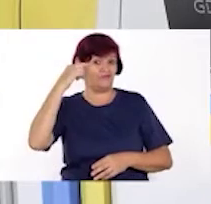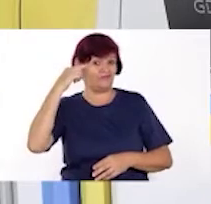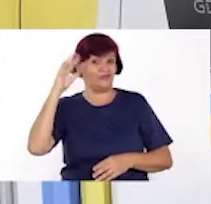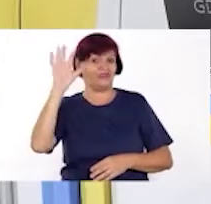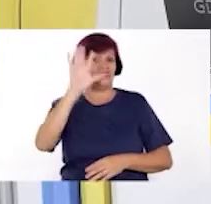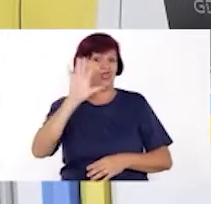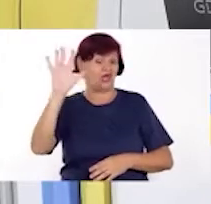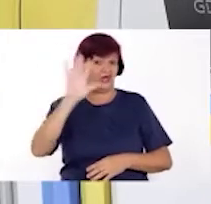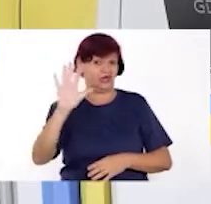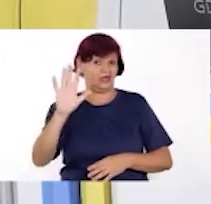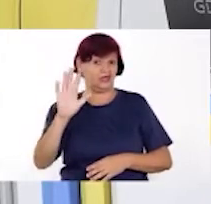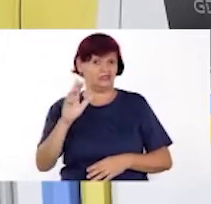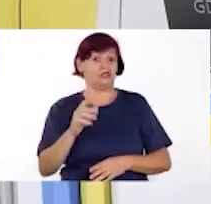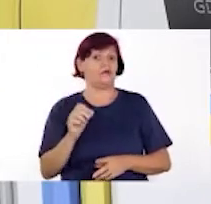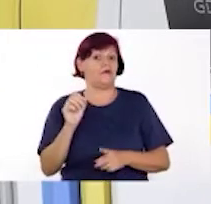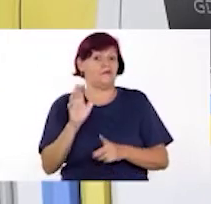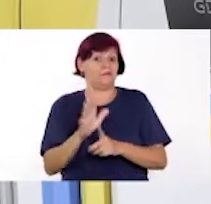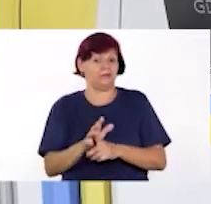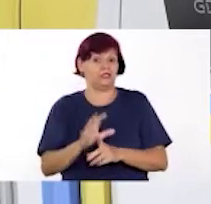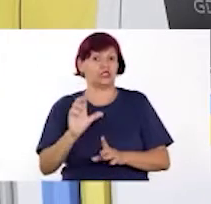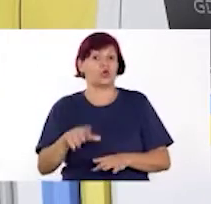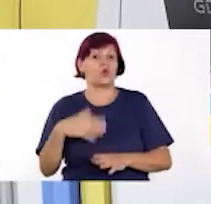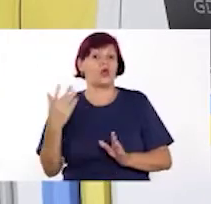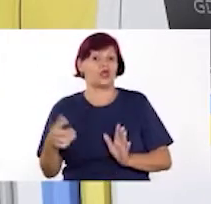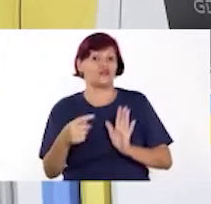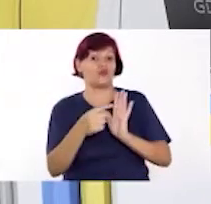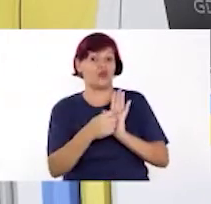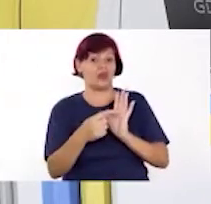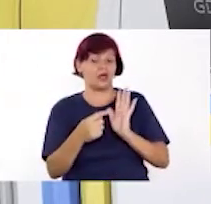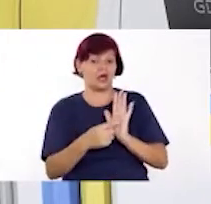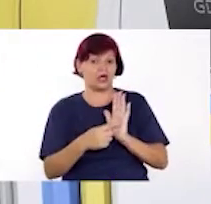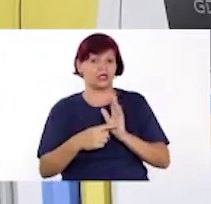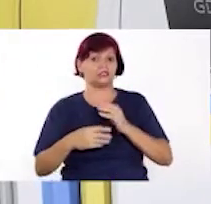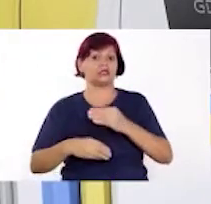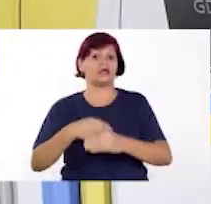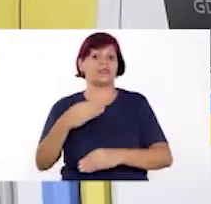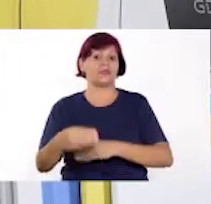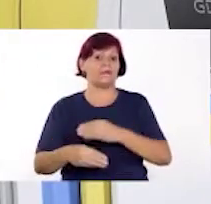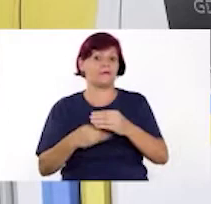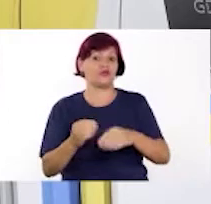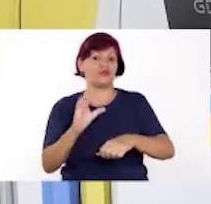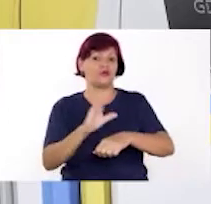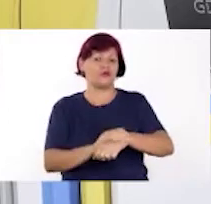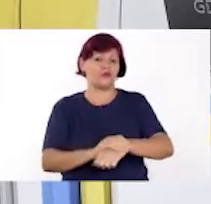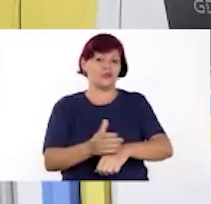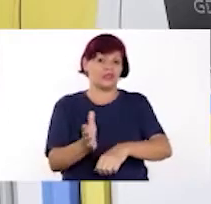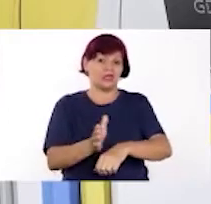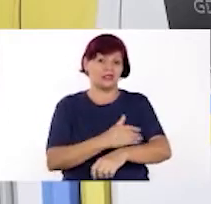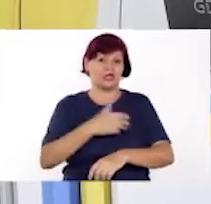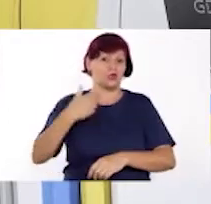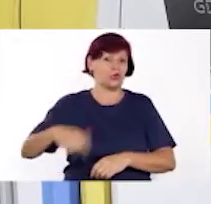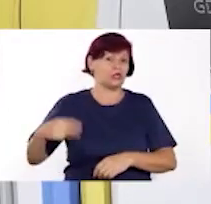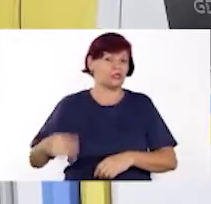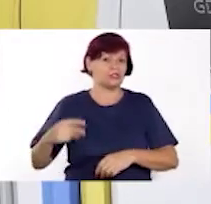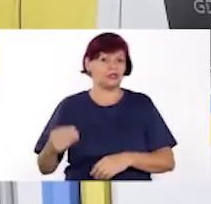encuentro de hoy, debemos partir de cuáles son las causas del proceso de descolonización a partir